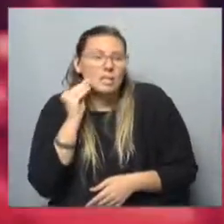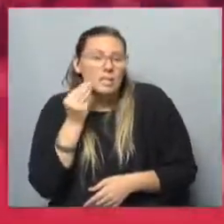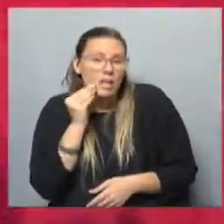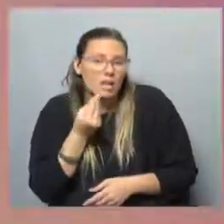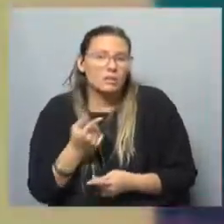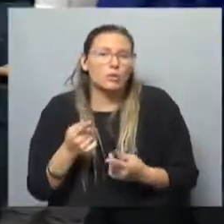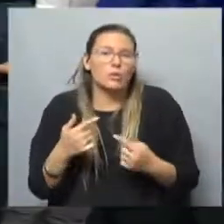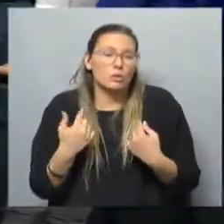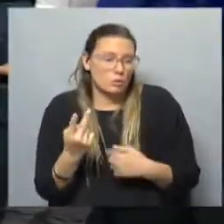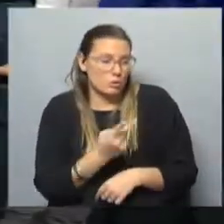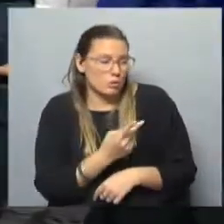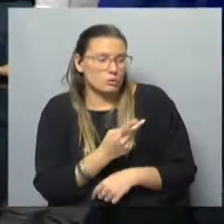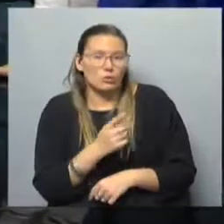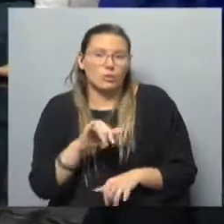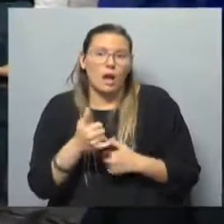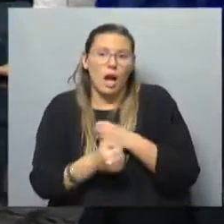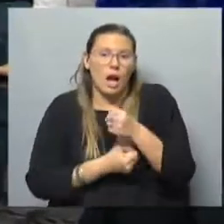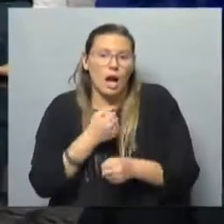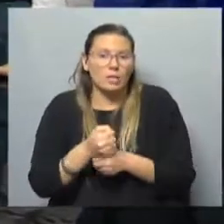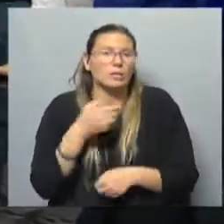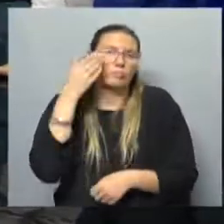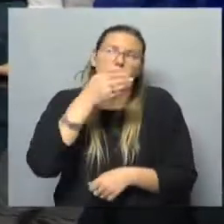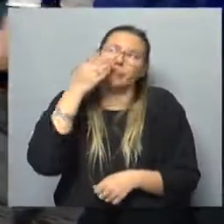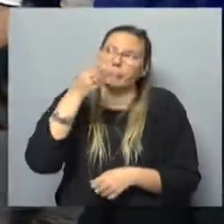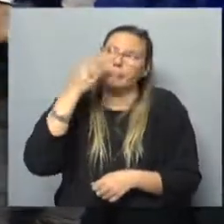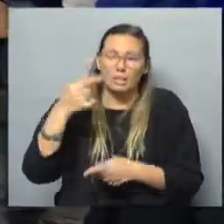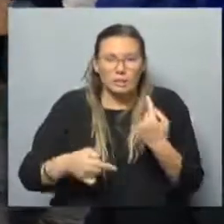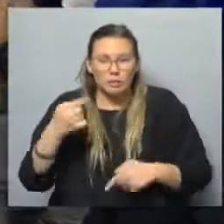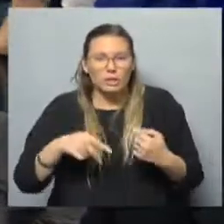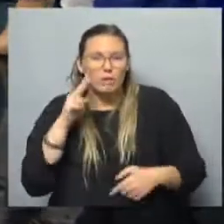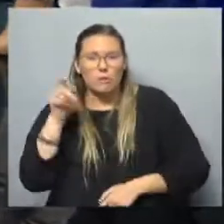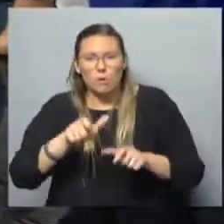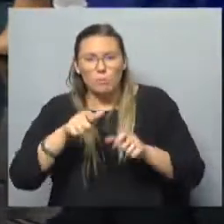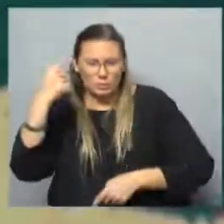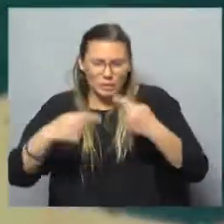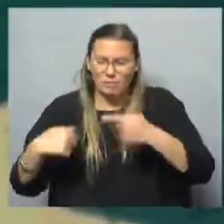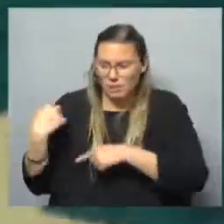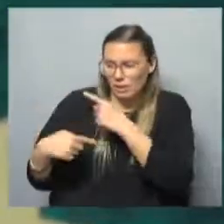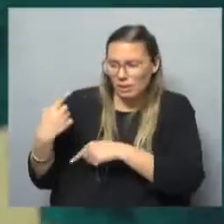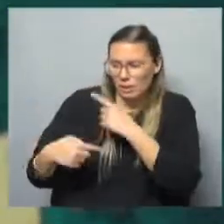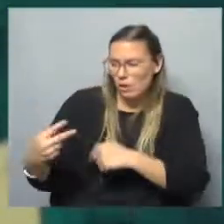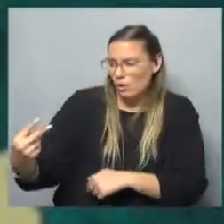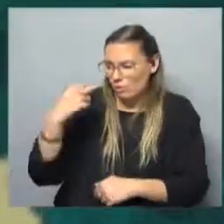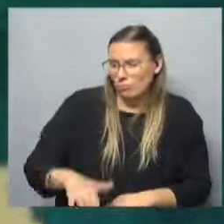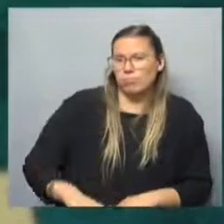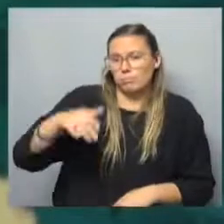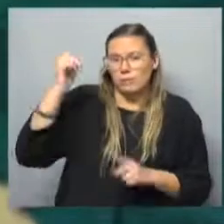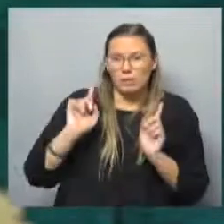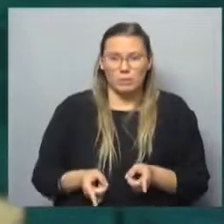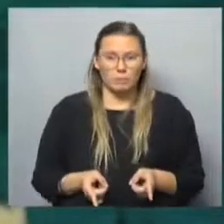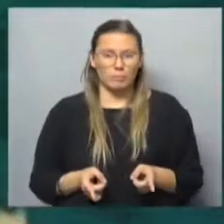como uno, nosotros hace tantos años que andamos en el trillo, vimos gente de diferentes generaciones, que nos vio de diferentes